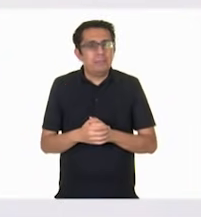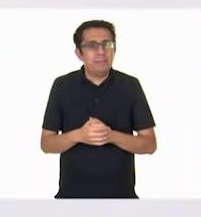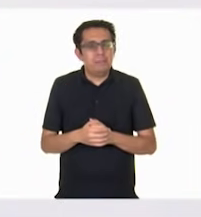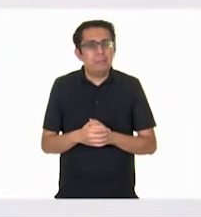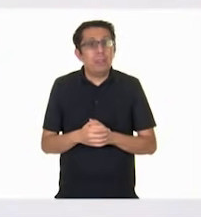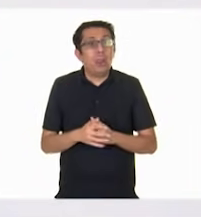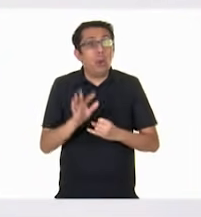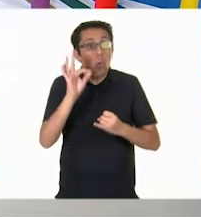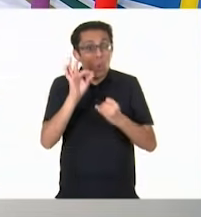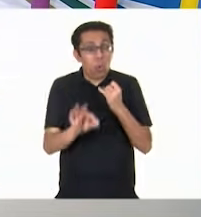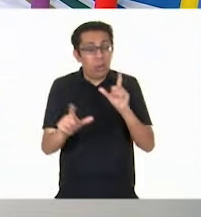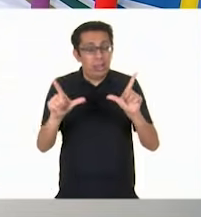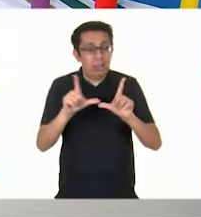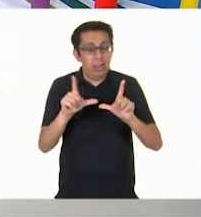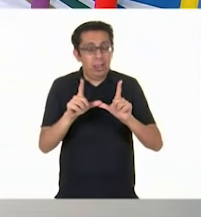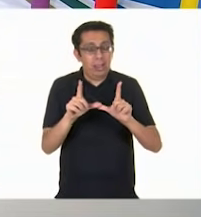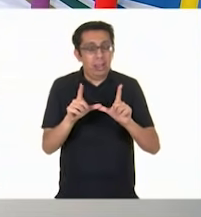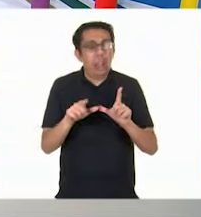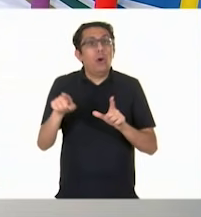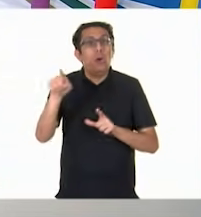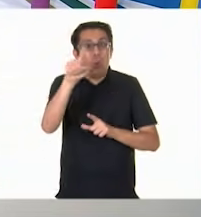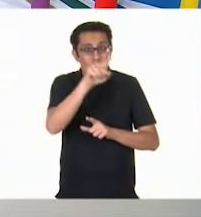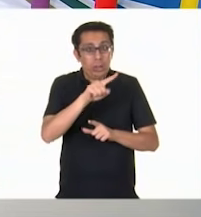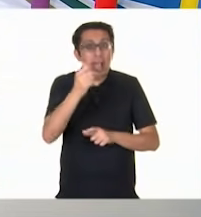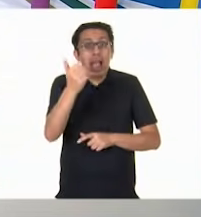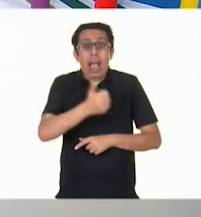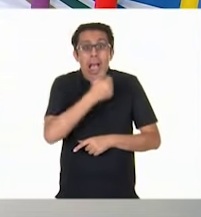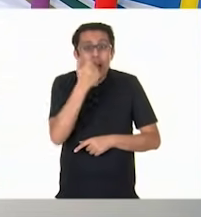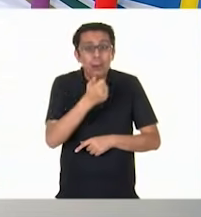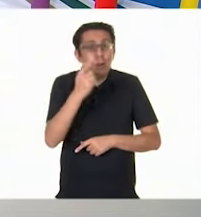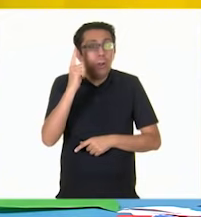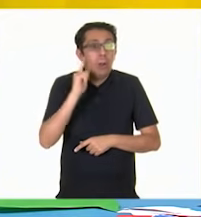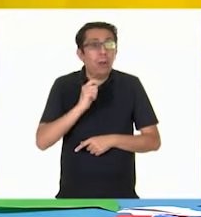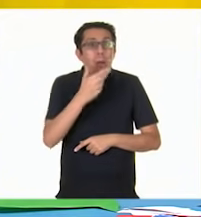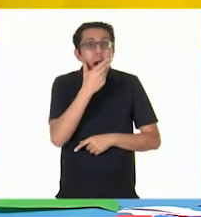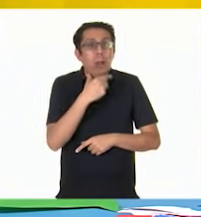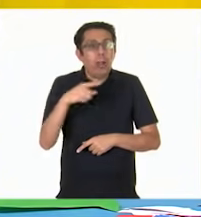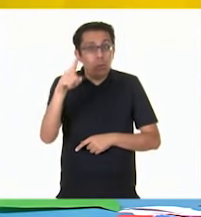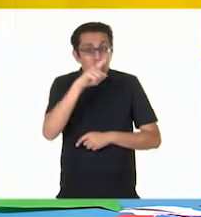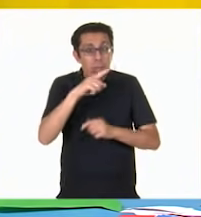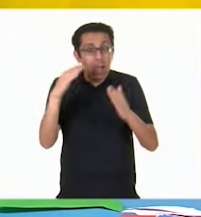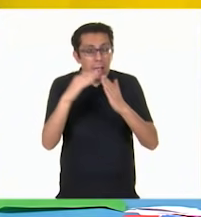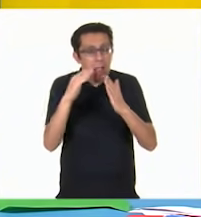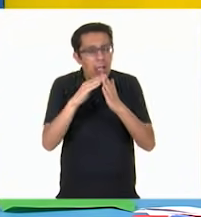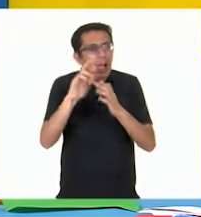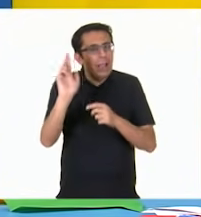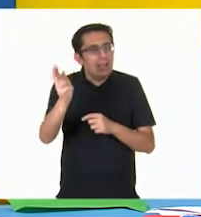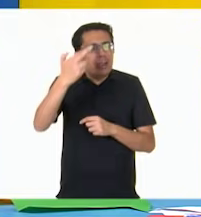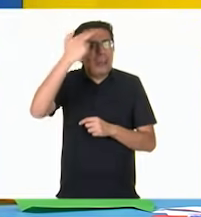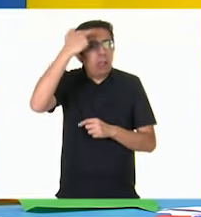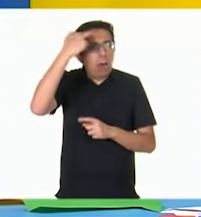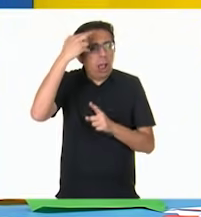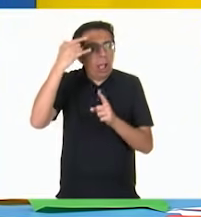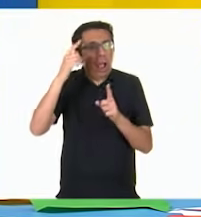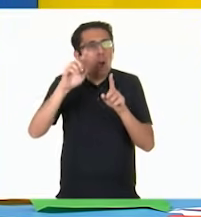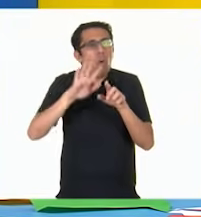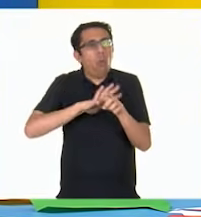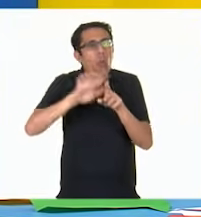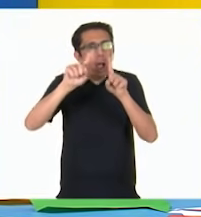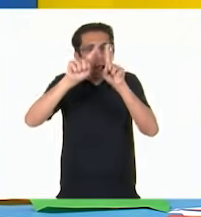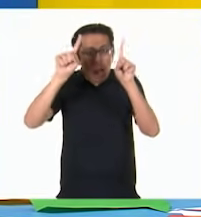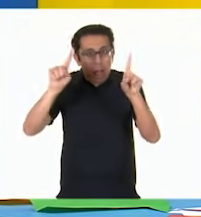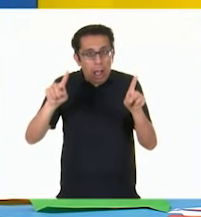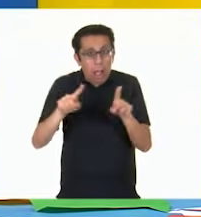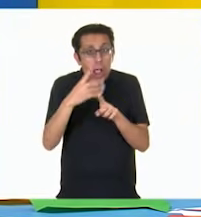La última tarjeta les toca a ustedes, niños y niñas, quienes desde casa recordarán qué cuadrilátero pueden